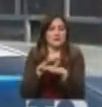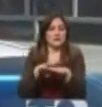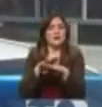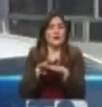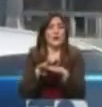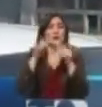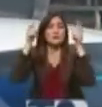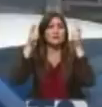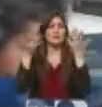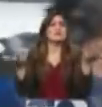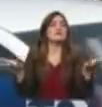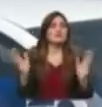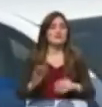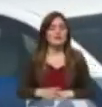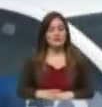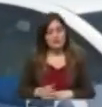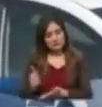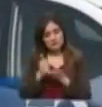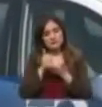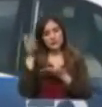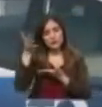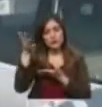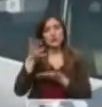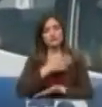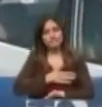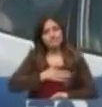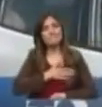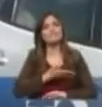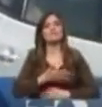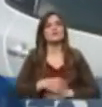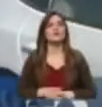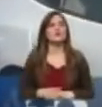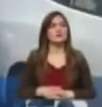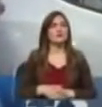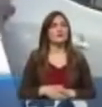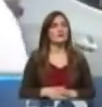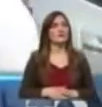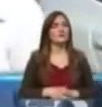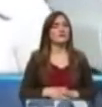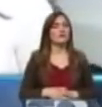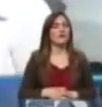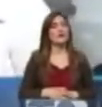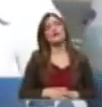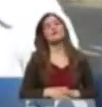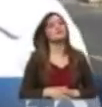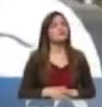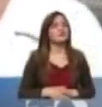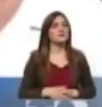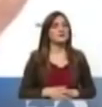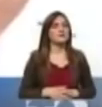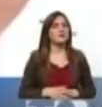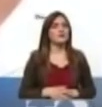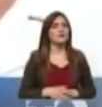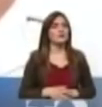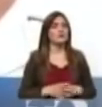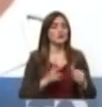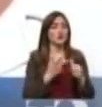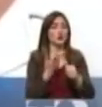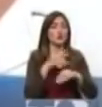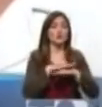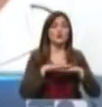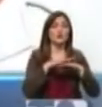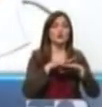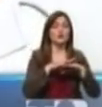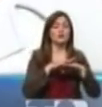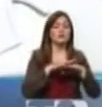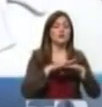entonces necesitamos que nos ayuden con ese pedido de los profesores, por favor. Y aparte la preocupación va más allá, es el segundo de bachillerato, pero